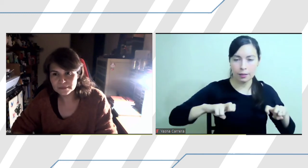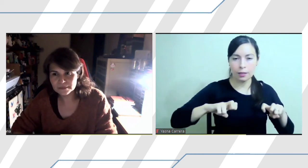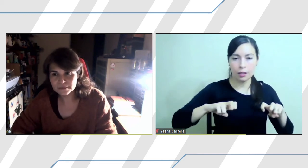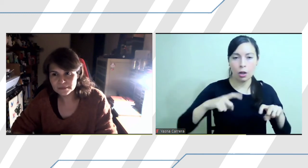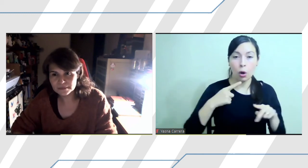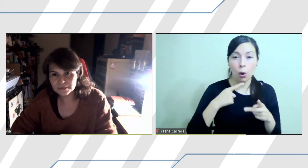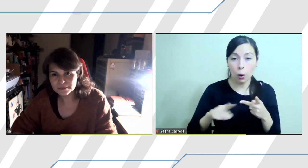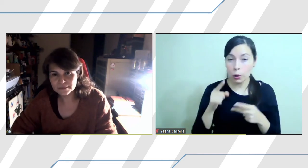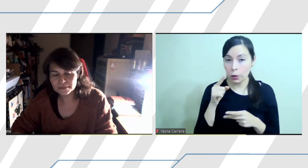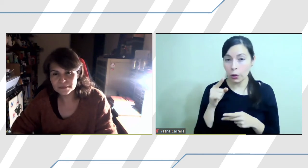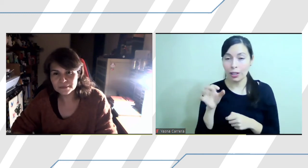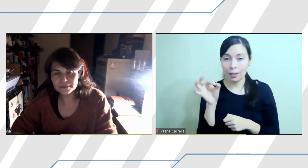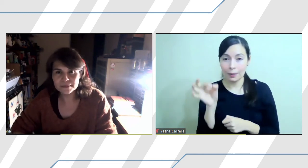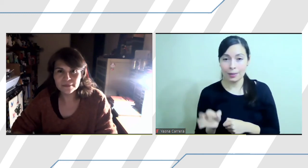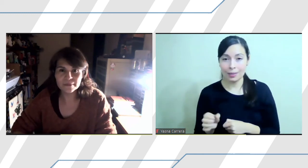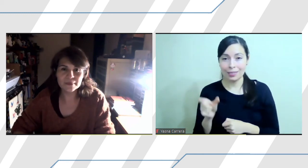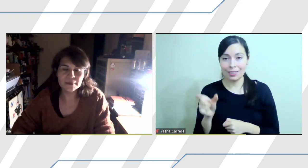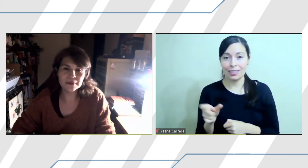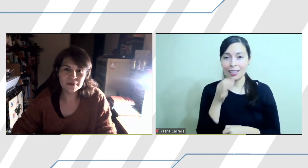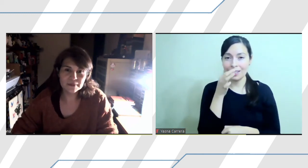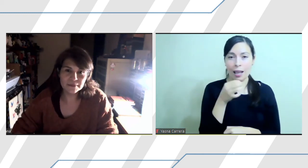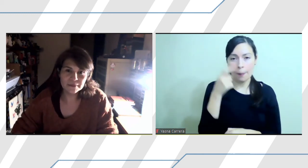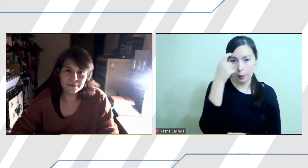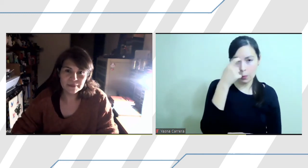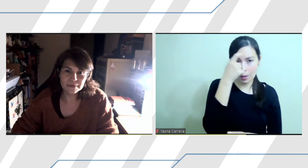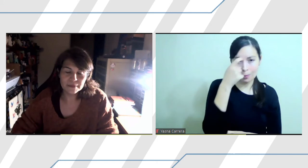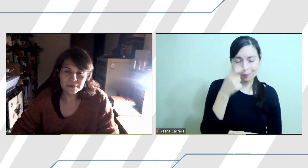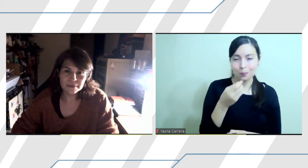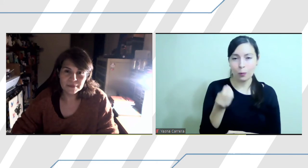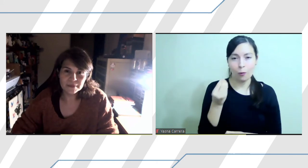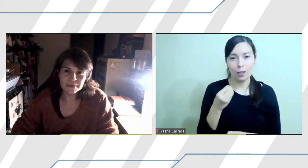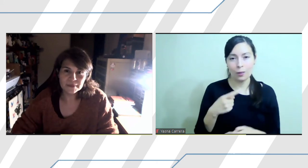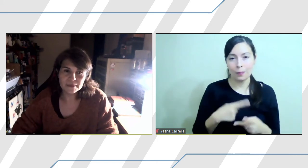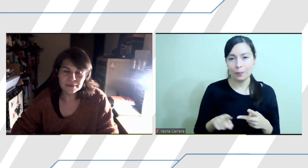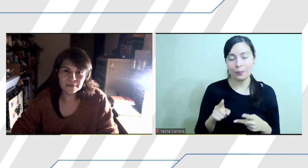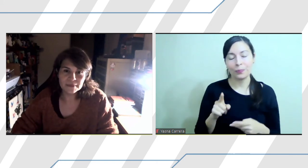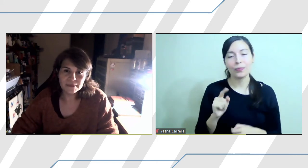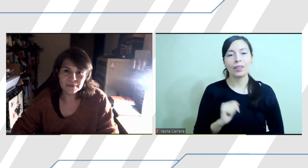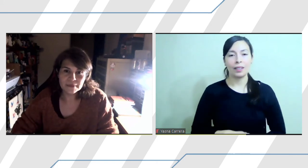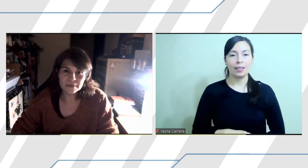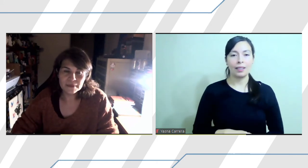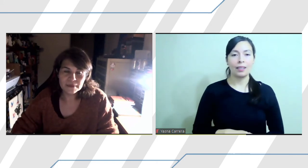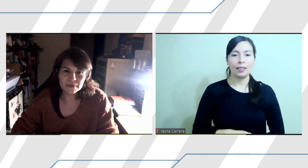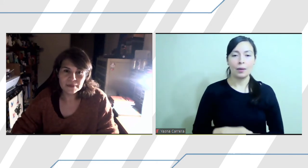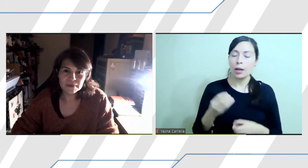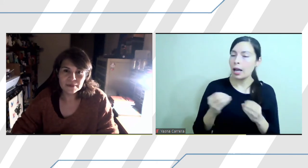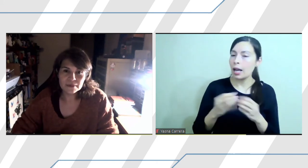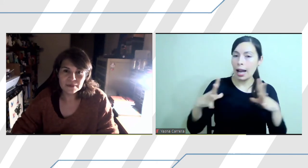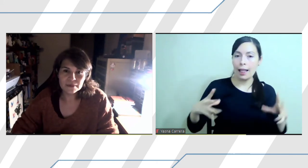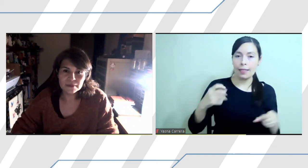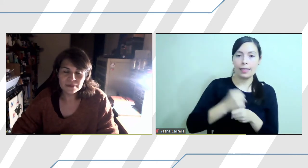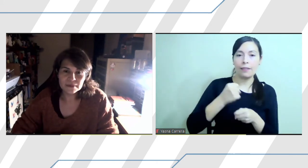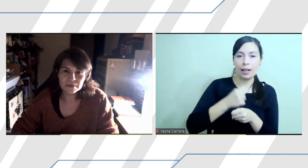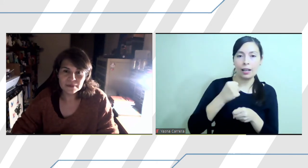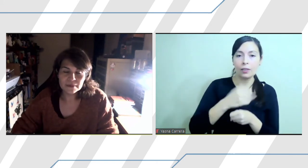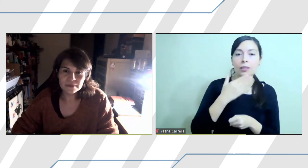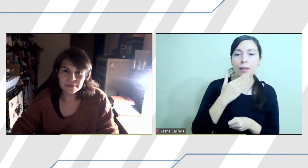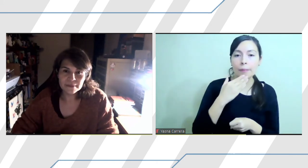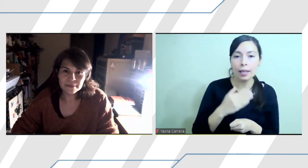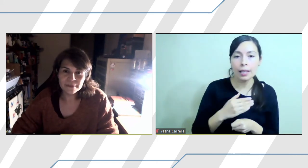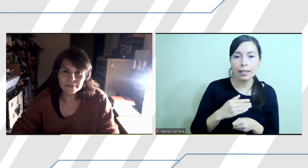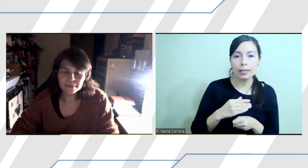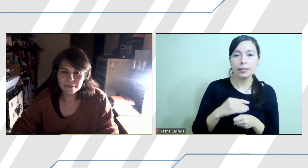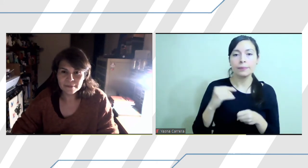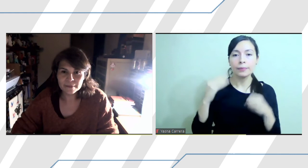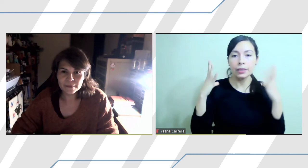sí, denota mucha preocupación y pasión en el tema, anexando que un gran trabajo para Yasna, que es la encargada